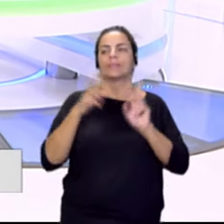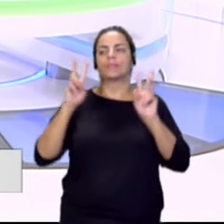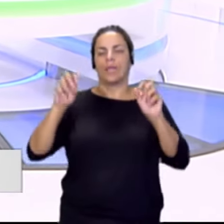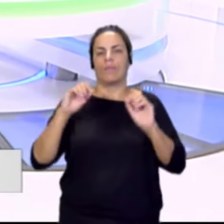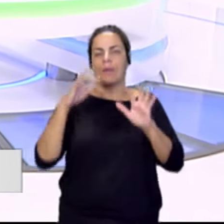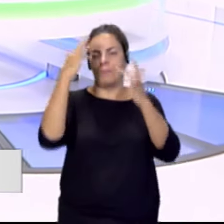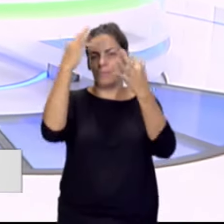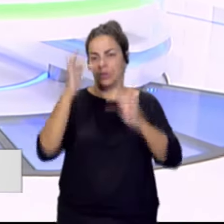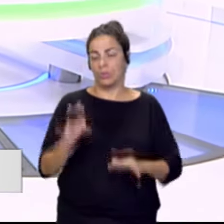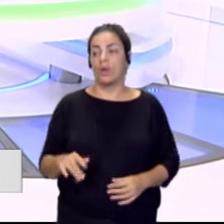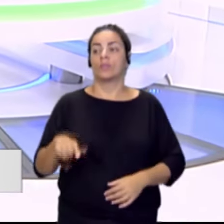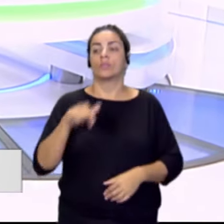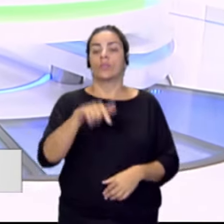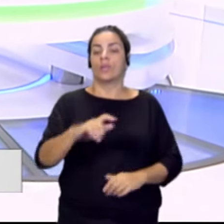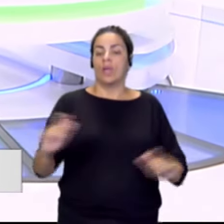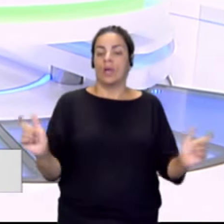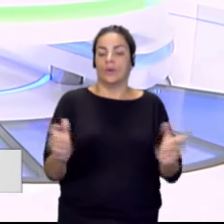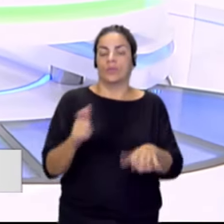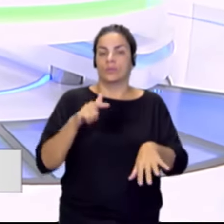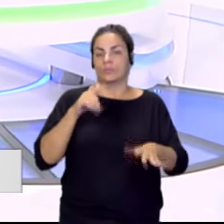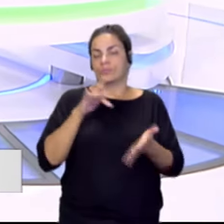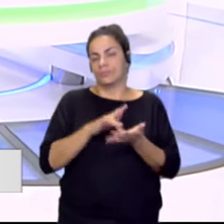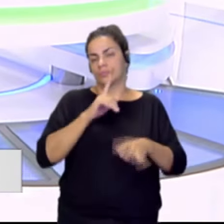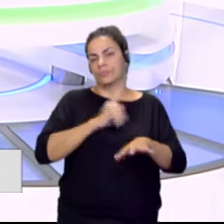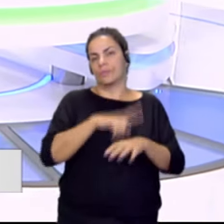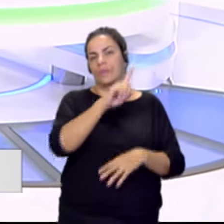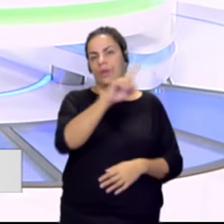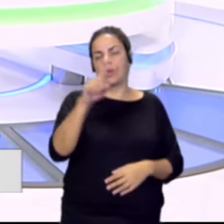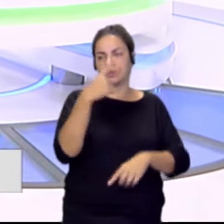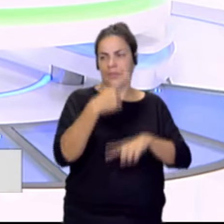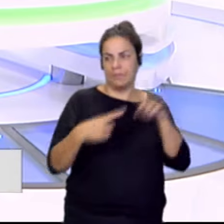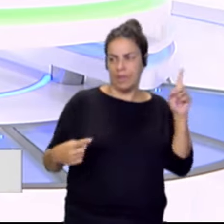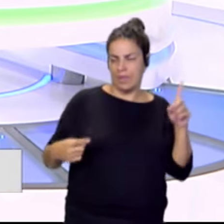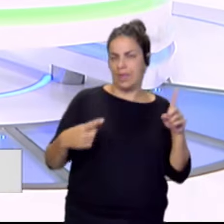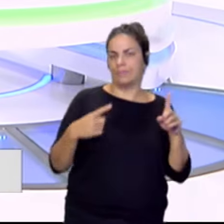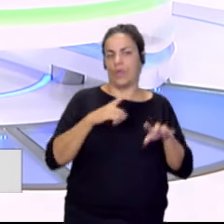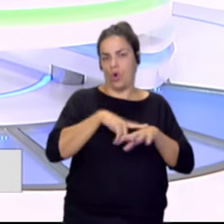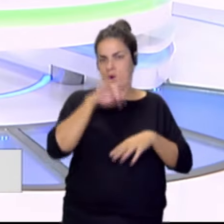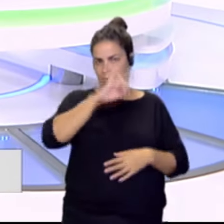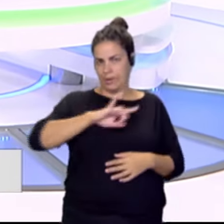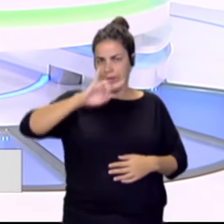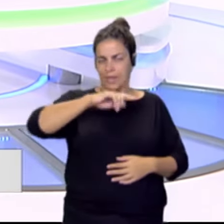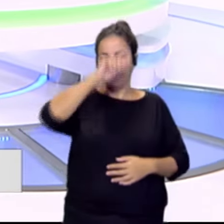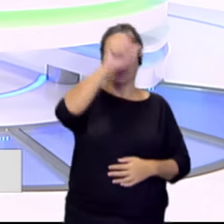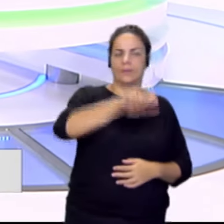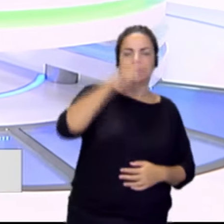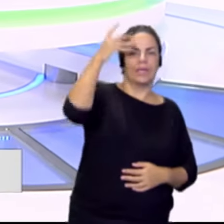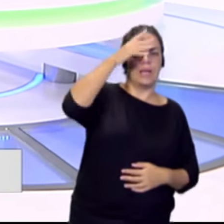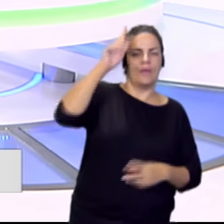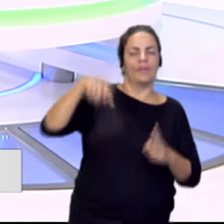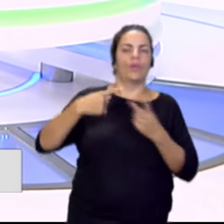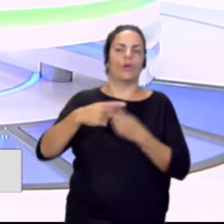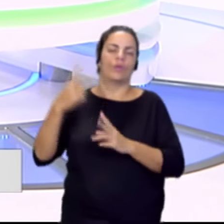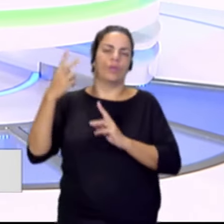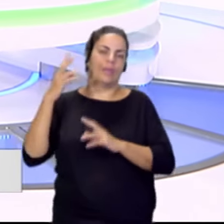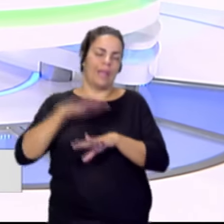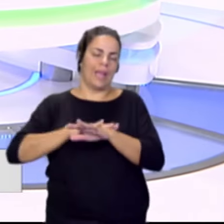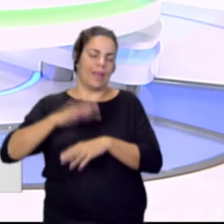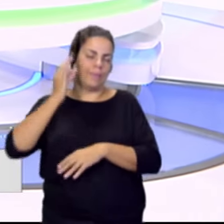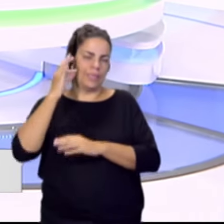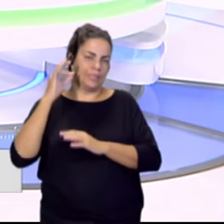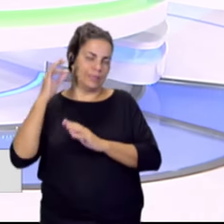reunión 11:30 de la mañana, hora canaria, entre el presidente Fernando Clavijo y también la ministra de Hacienda. A ver si hay un compromiso del dinero que